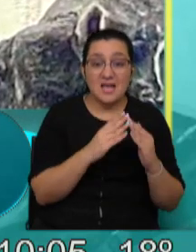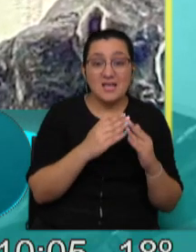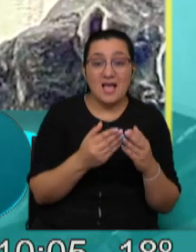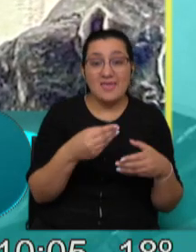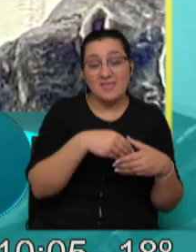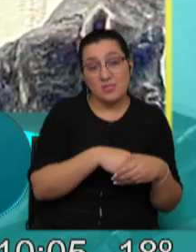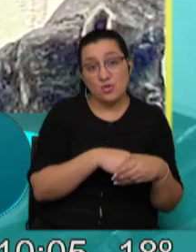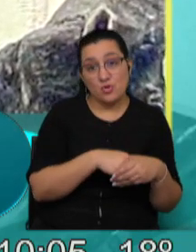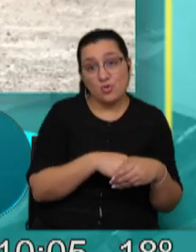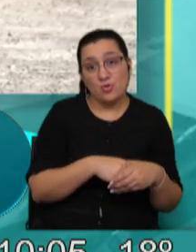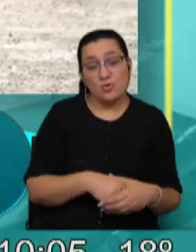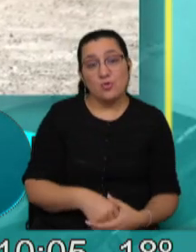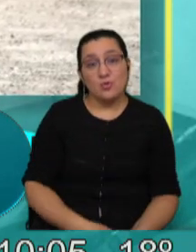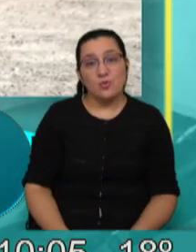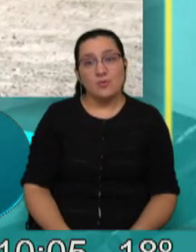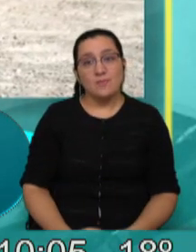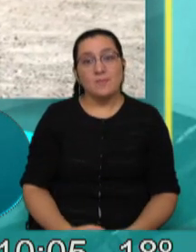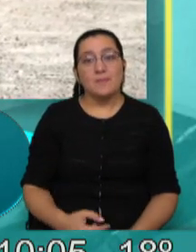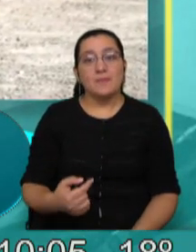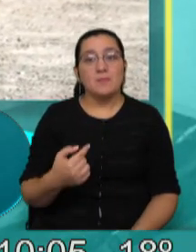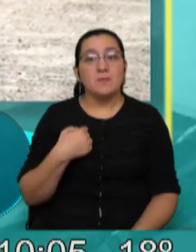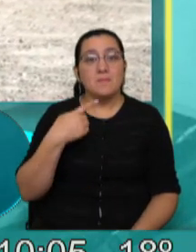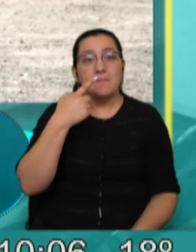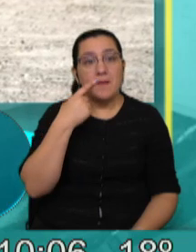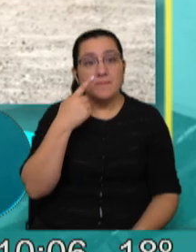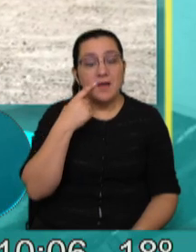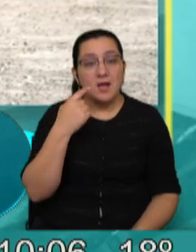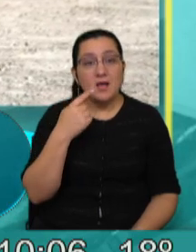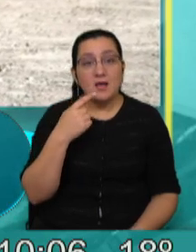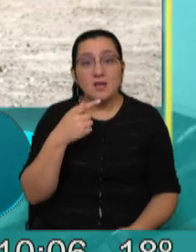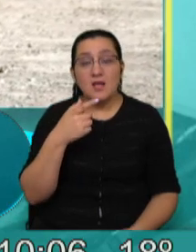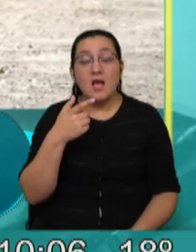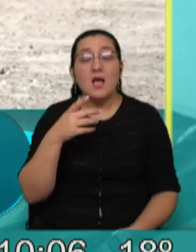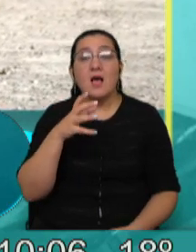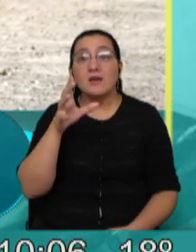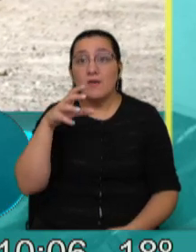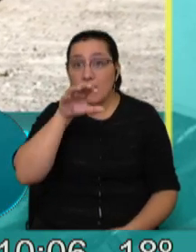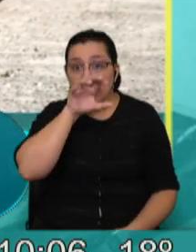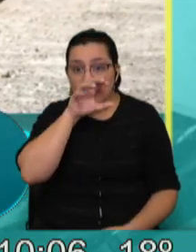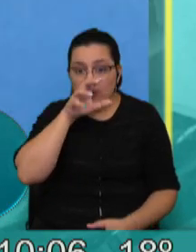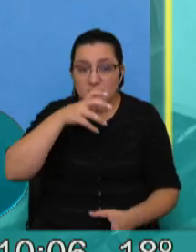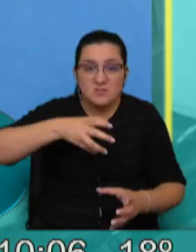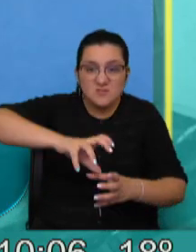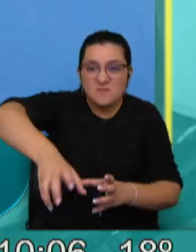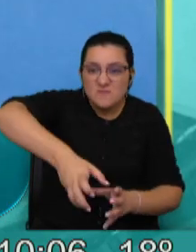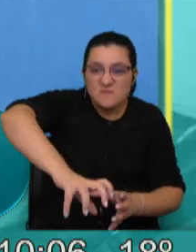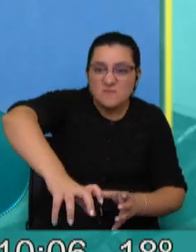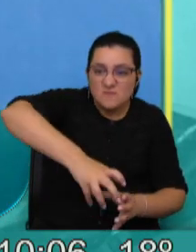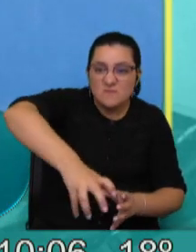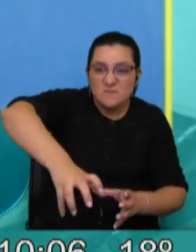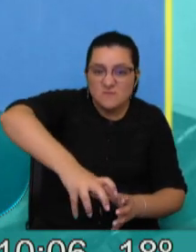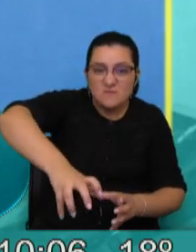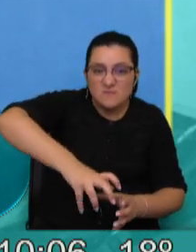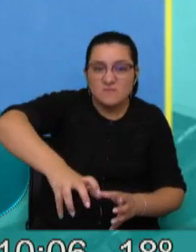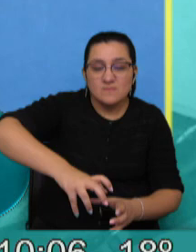no importa. Como otrora mi padre agarraba a los perros, le pasarlo por el hocico y sí, demás. Nos enseñaba a hacer eso. Sí. Estoy esperando que llegues a